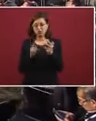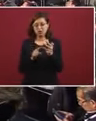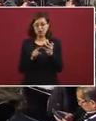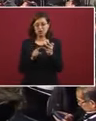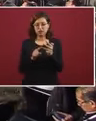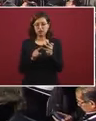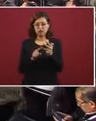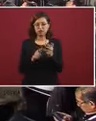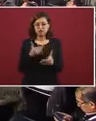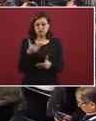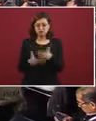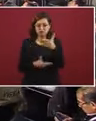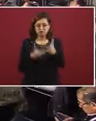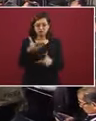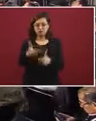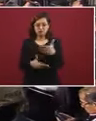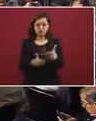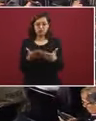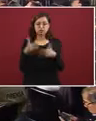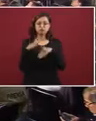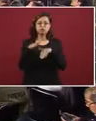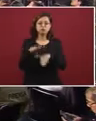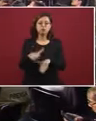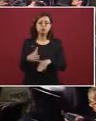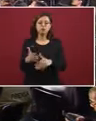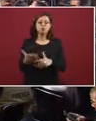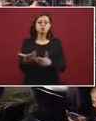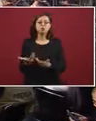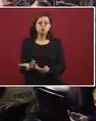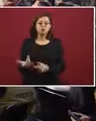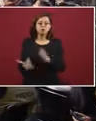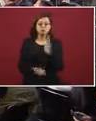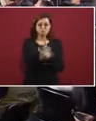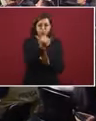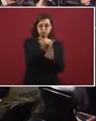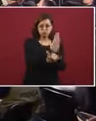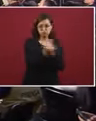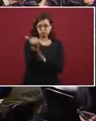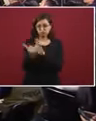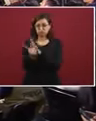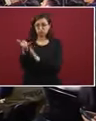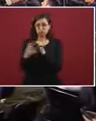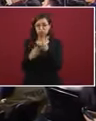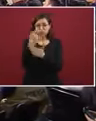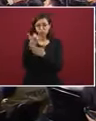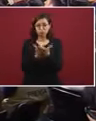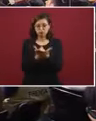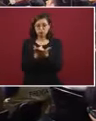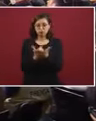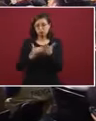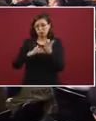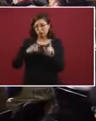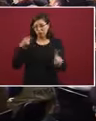del día de hoy de la conferencia, sobre el avance de obras en proyectos